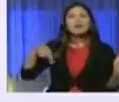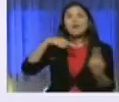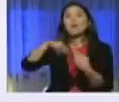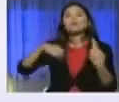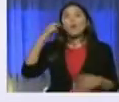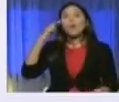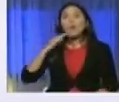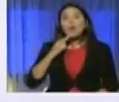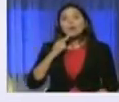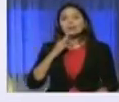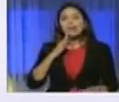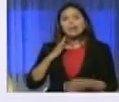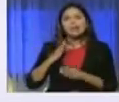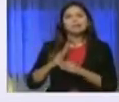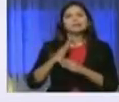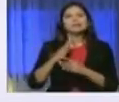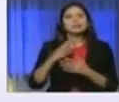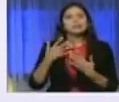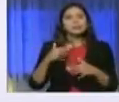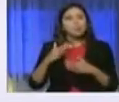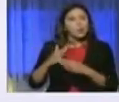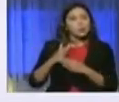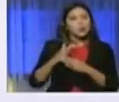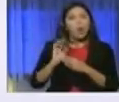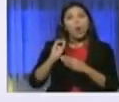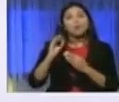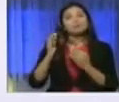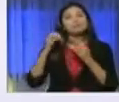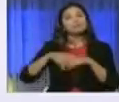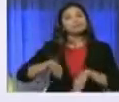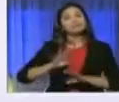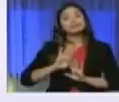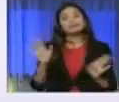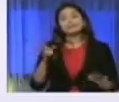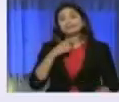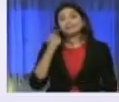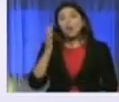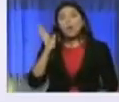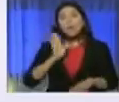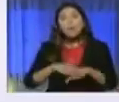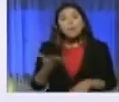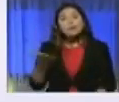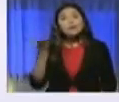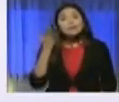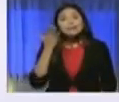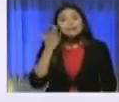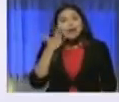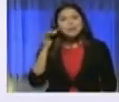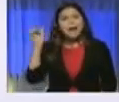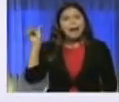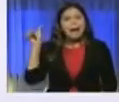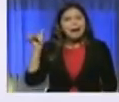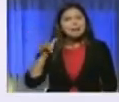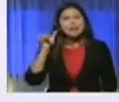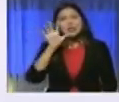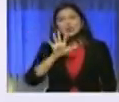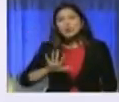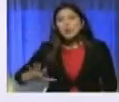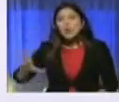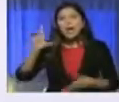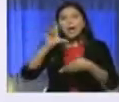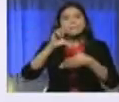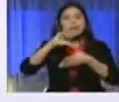tuviera un traspié o cayera. Porque saben que se incendiaría todo el Caribe, toda América del